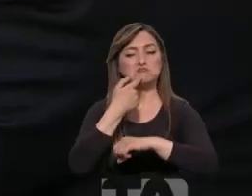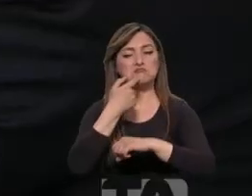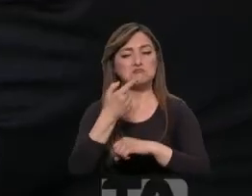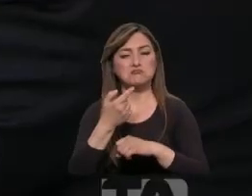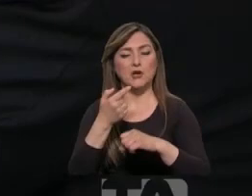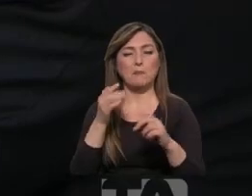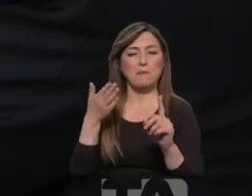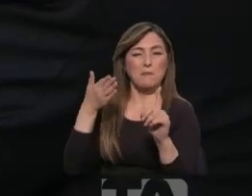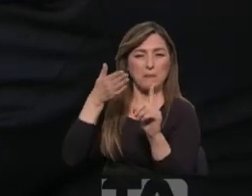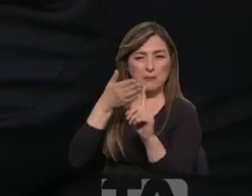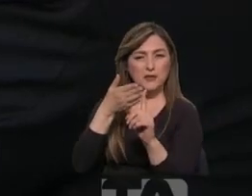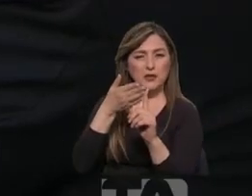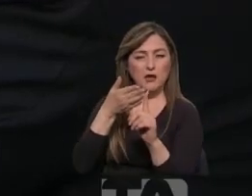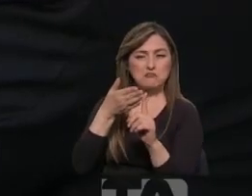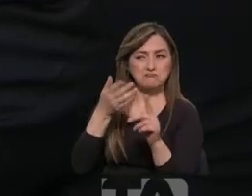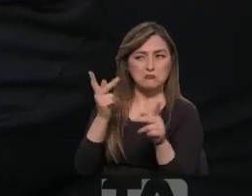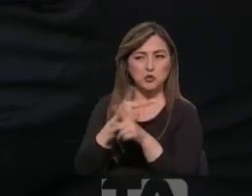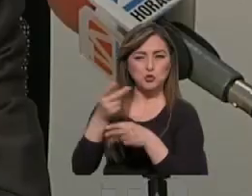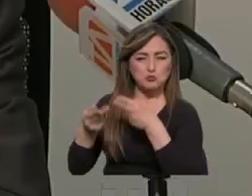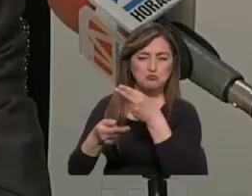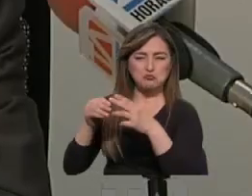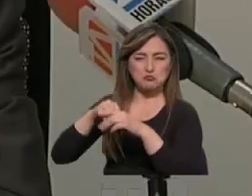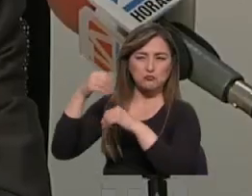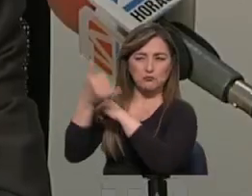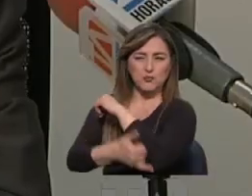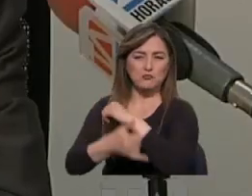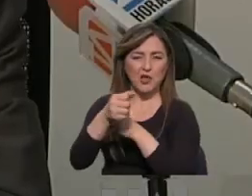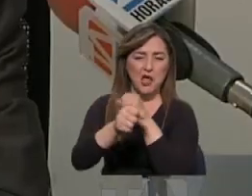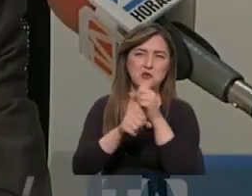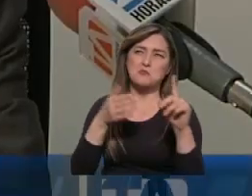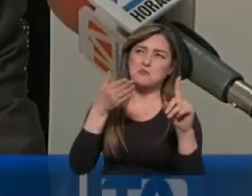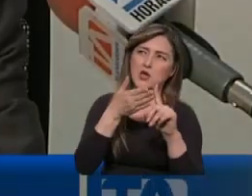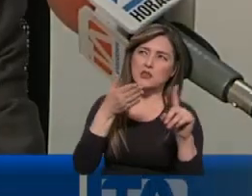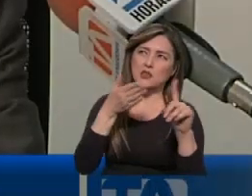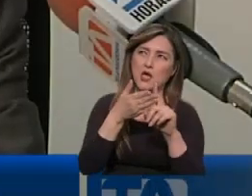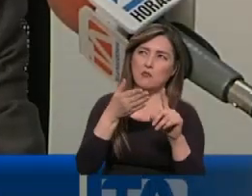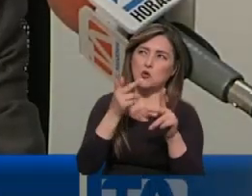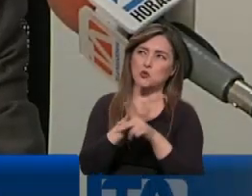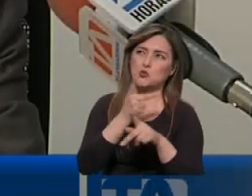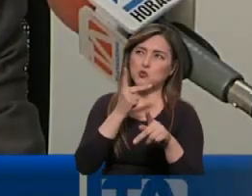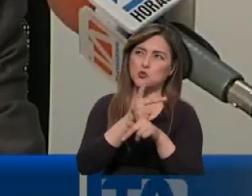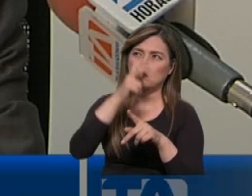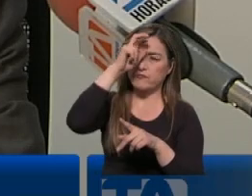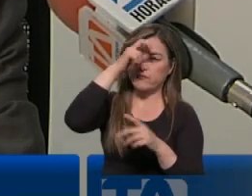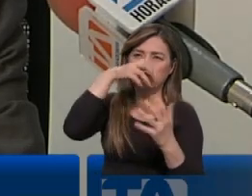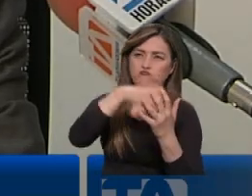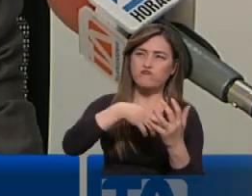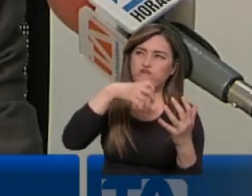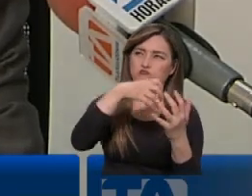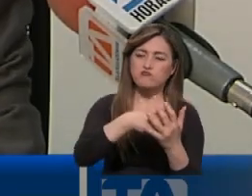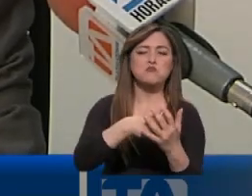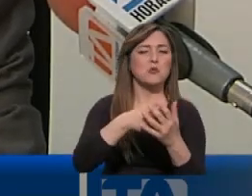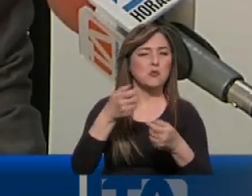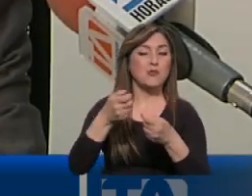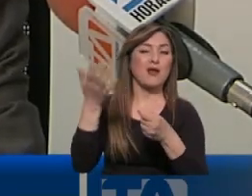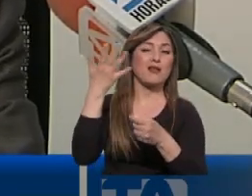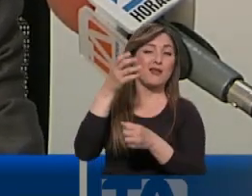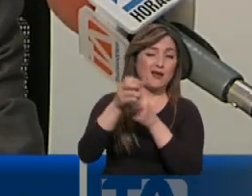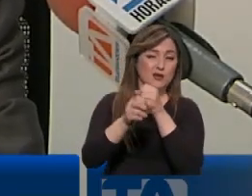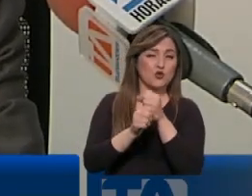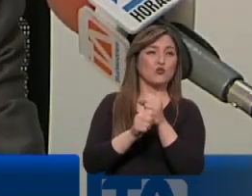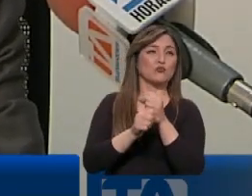cumplir la meta exportable en este año. Nuestra industria minera produjo o exportó el año